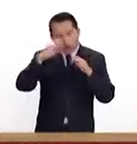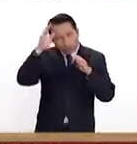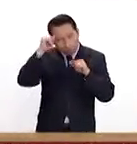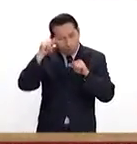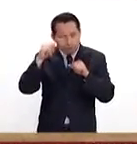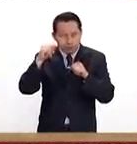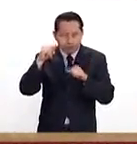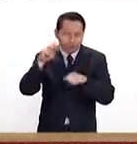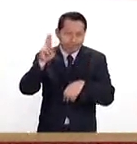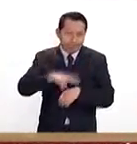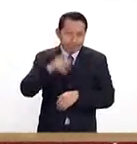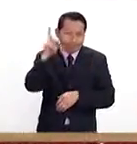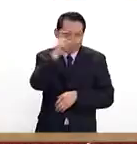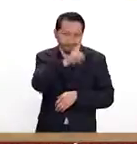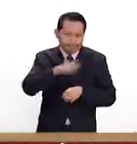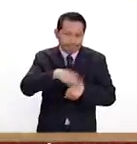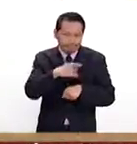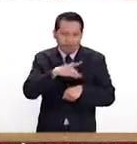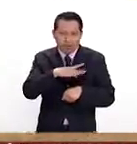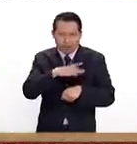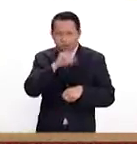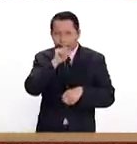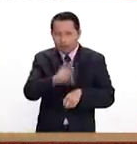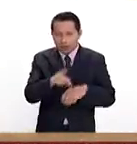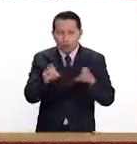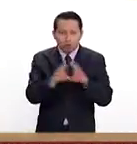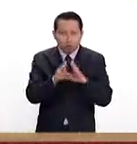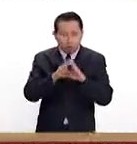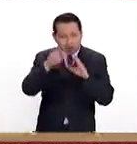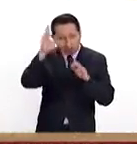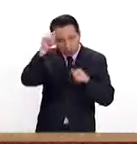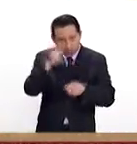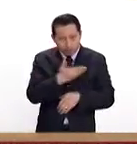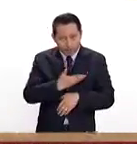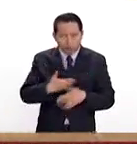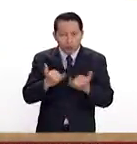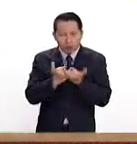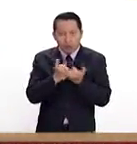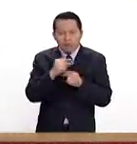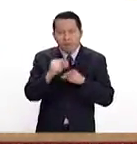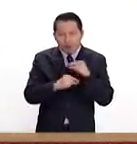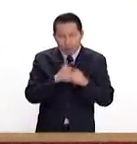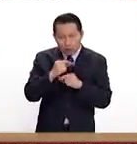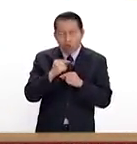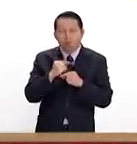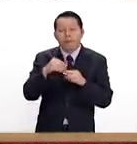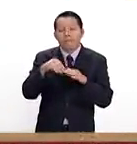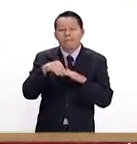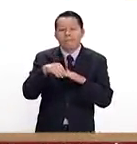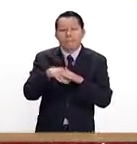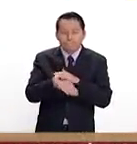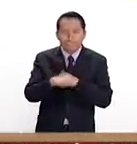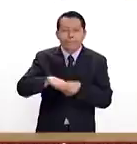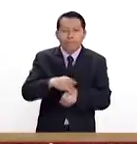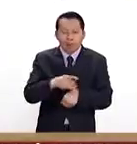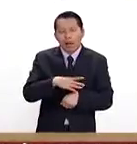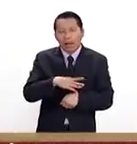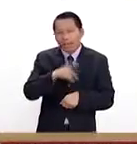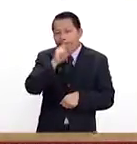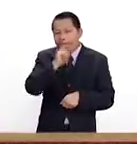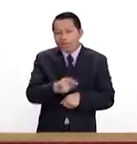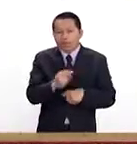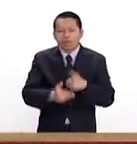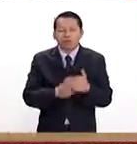ve muy complicado, porque lo que pasa con la aprobación presidencial es que regularmente va a la baja, Claro. no al alza por el desgaste presidencial.